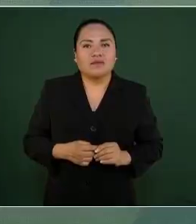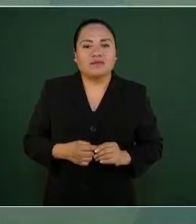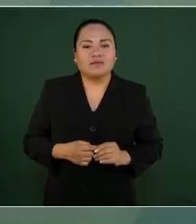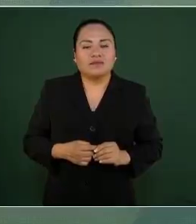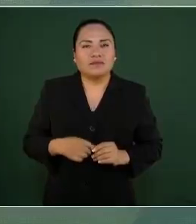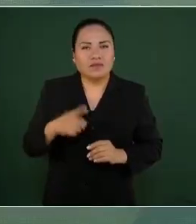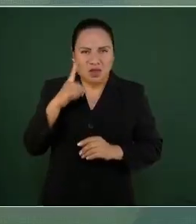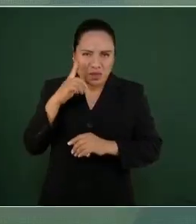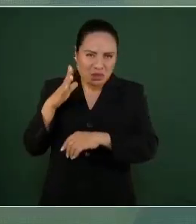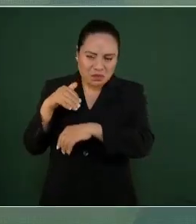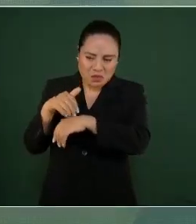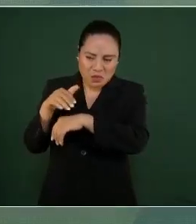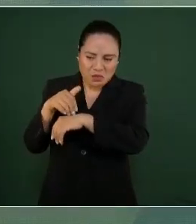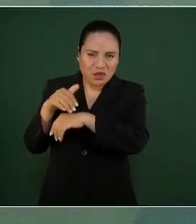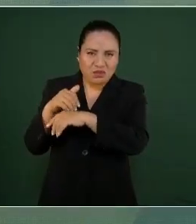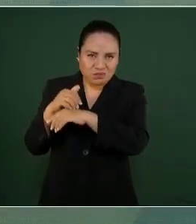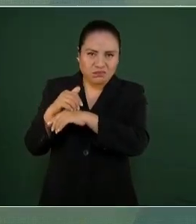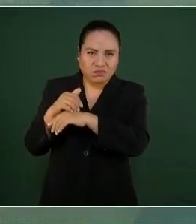una cifra en homicidio,